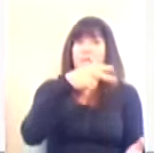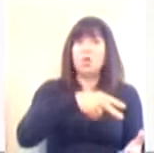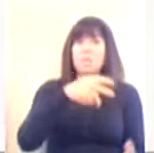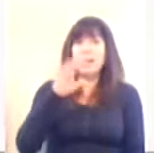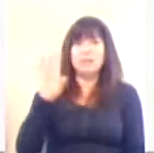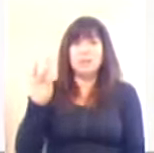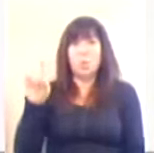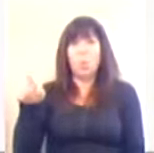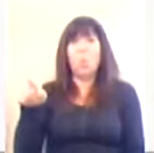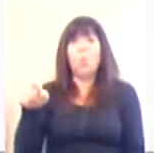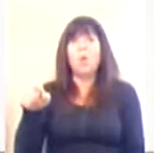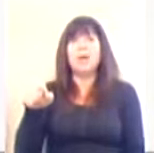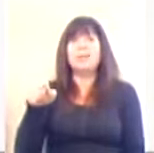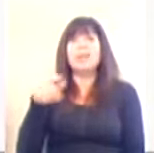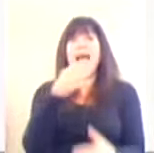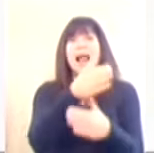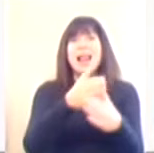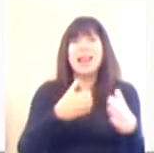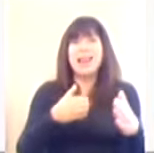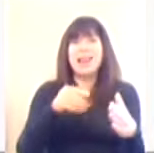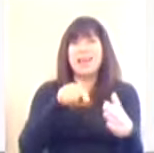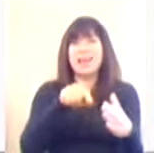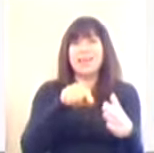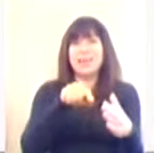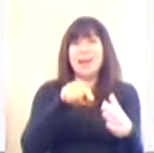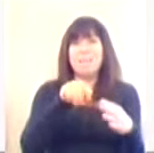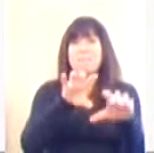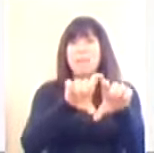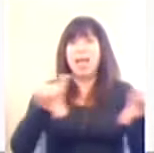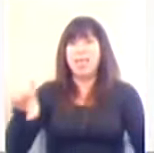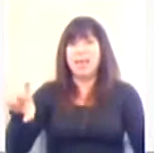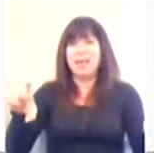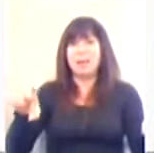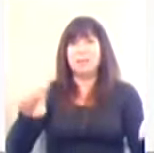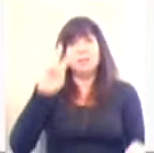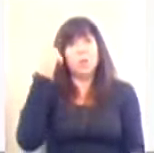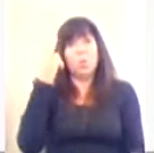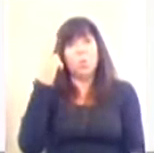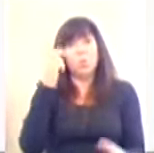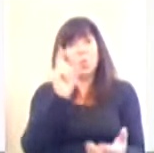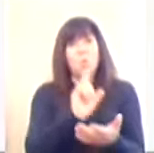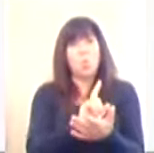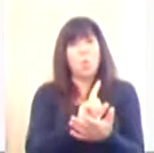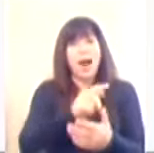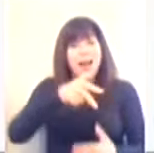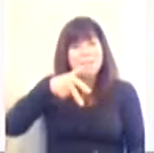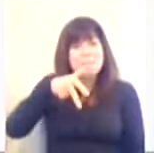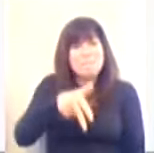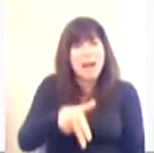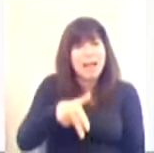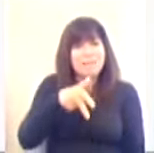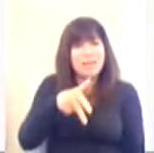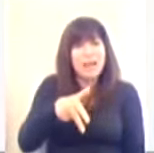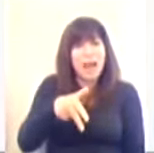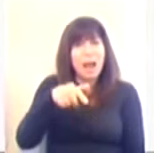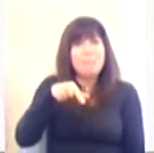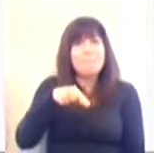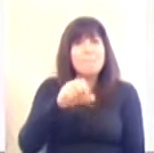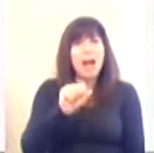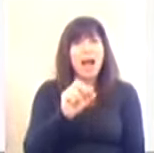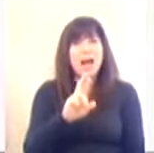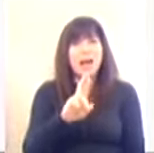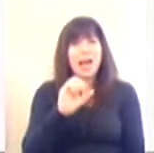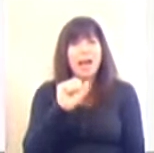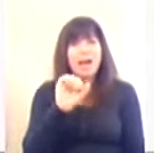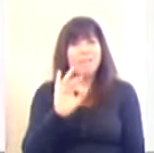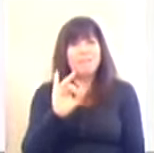el día de hoy en base a leña. En segundo lugar está la parafina, queroseno, ¿no es cierto?, o el gas licuado de petróleo. Para ser consistentes con